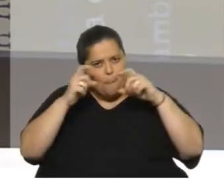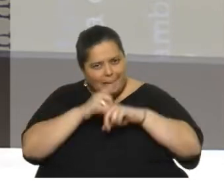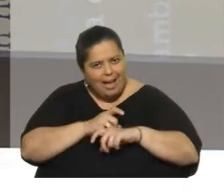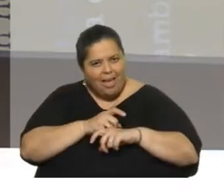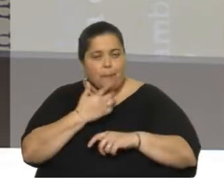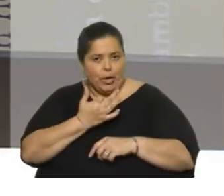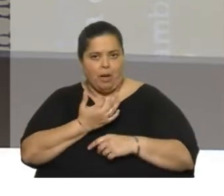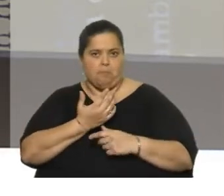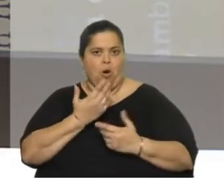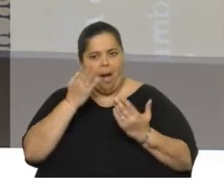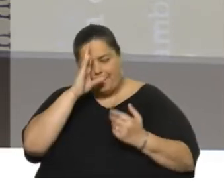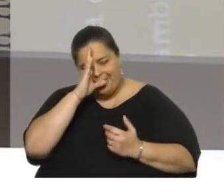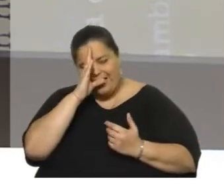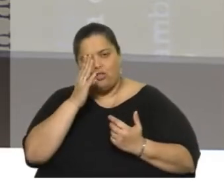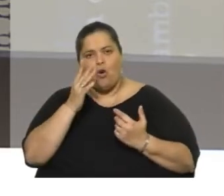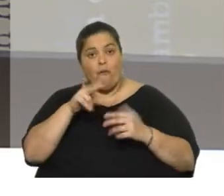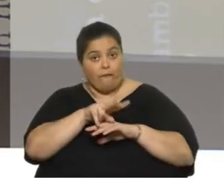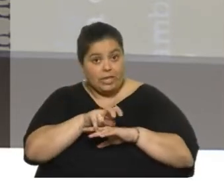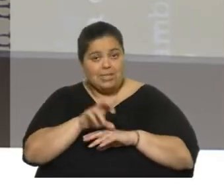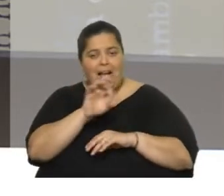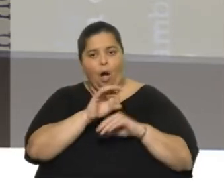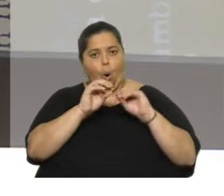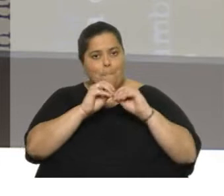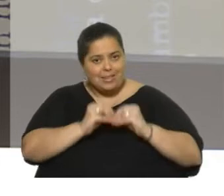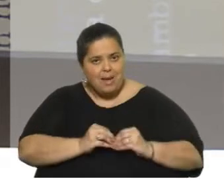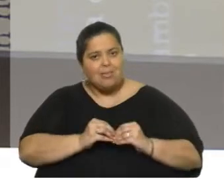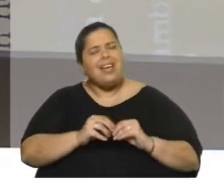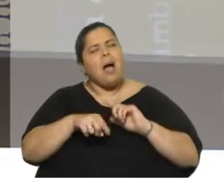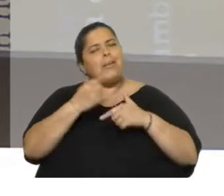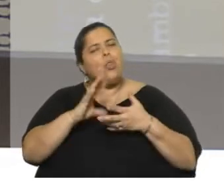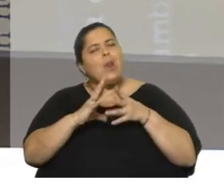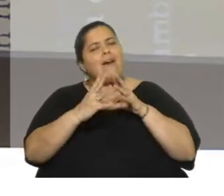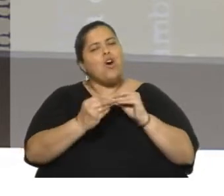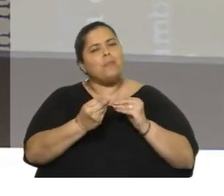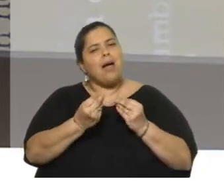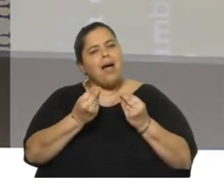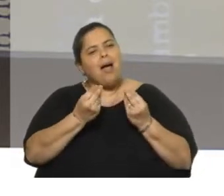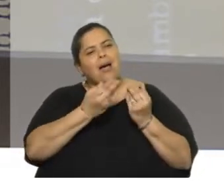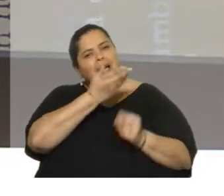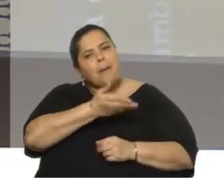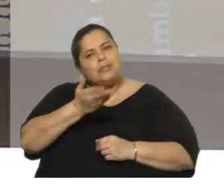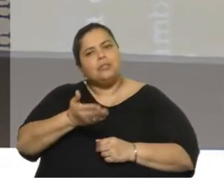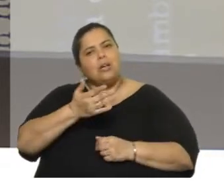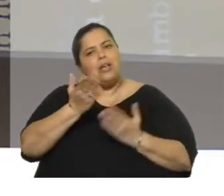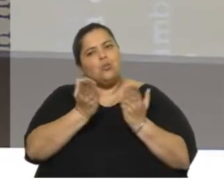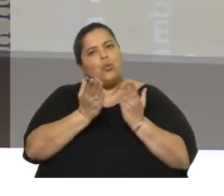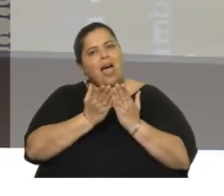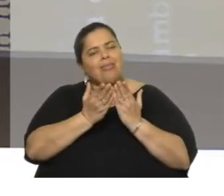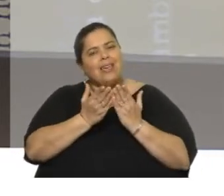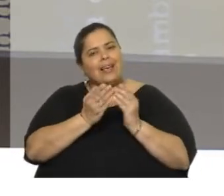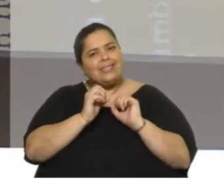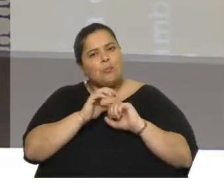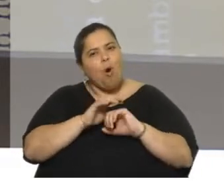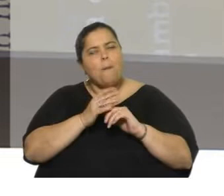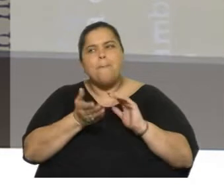las matemáticas, la física, pero de una forma amigable, de una forma que el estudiante, a ver, no se les planteen